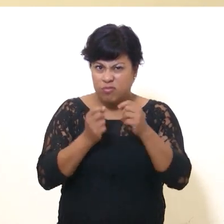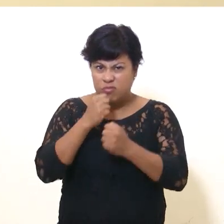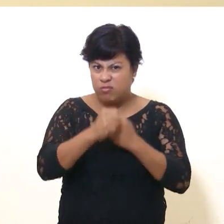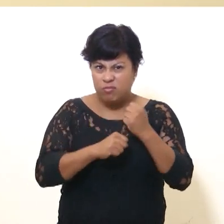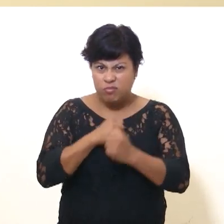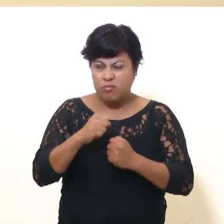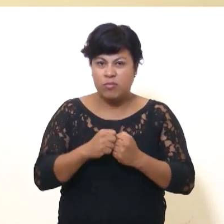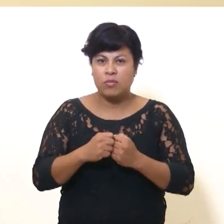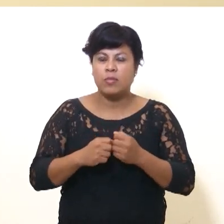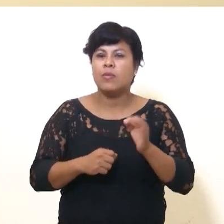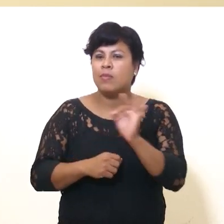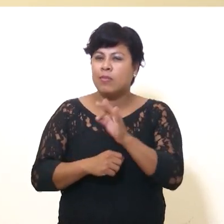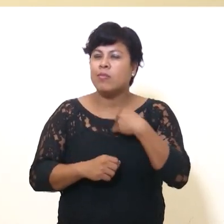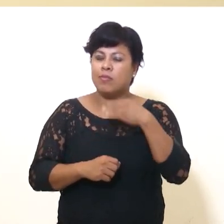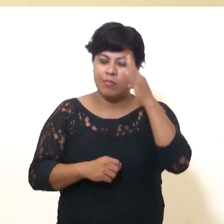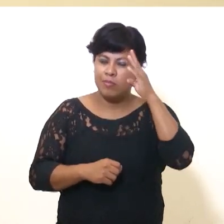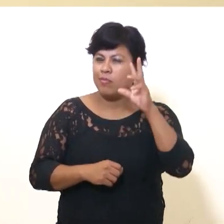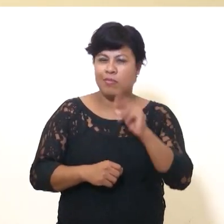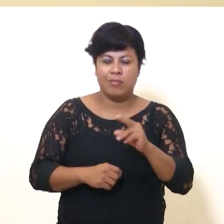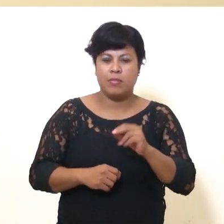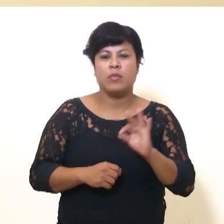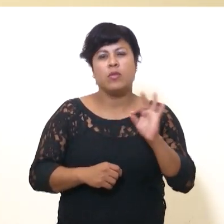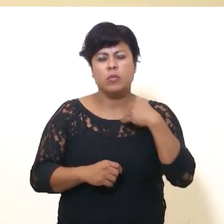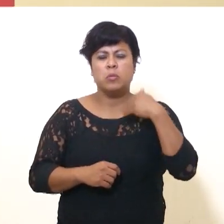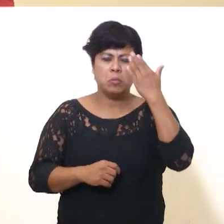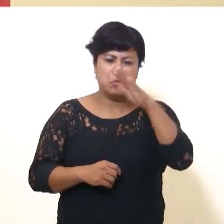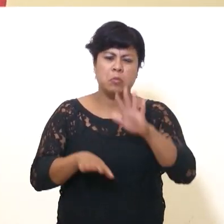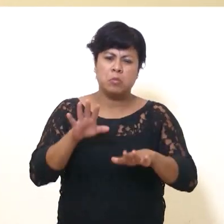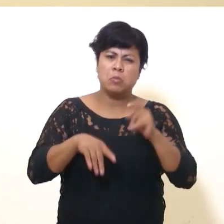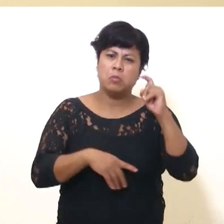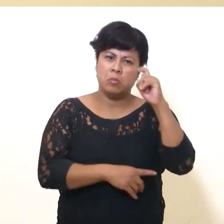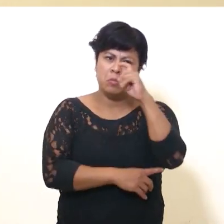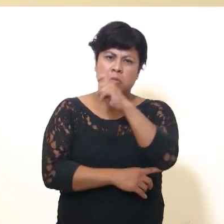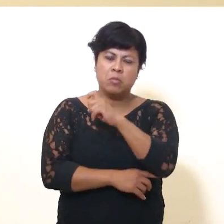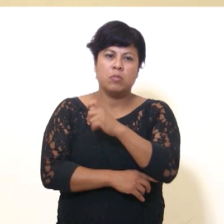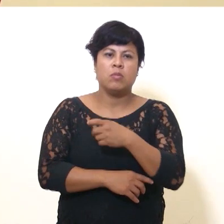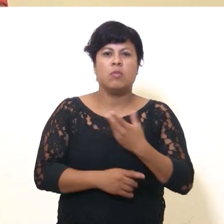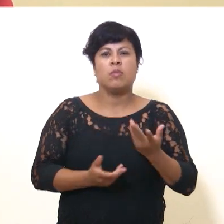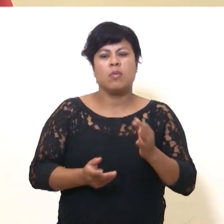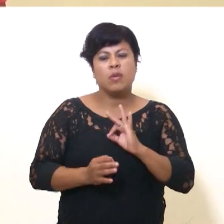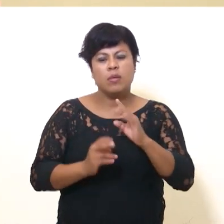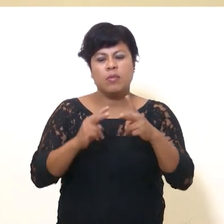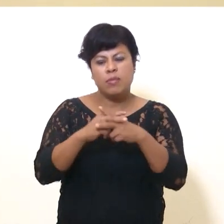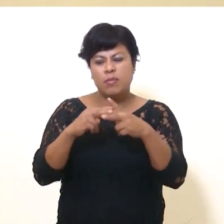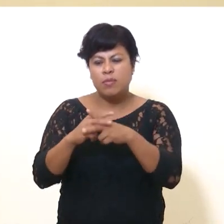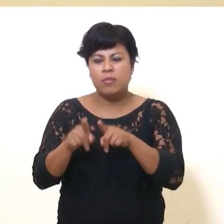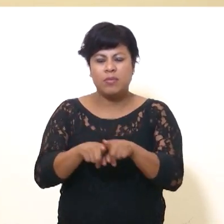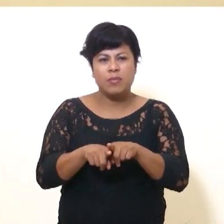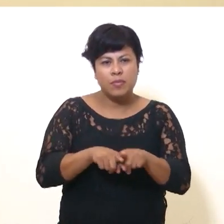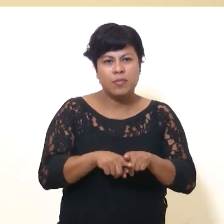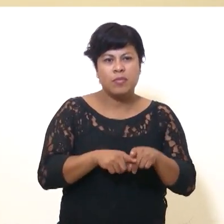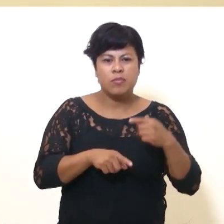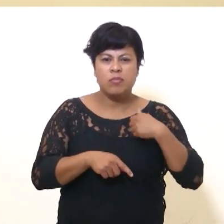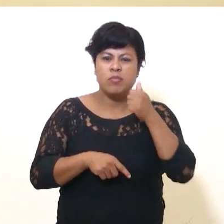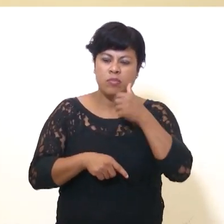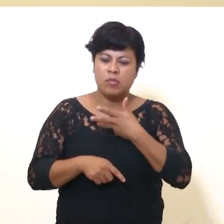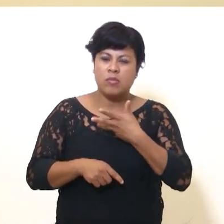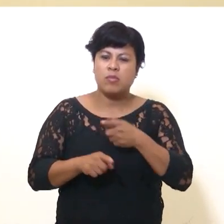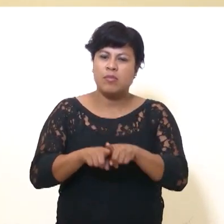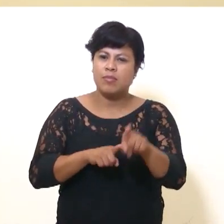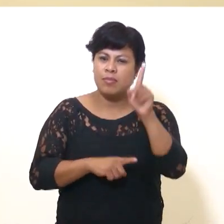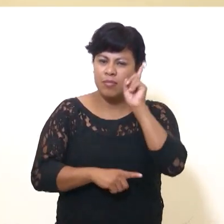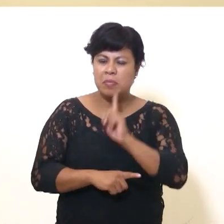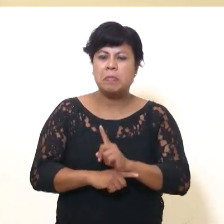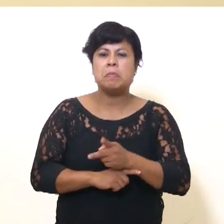hermanos? ¿Qué tal? ¿Hubo pleito? Yo espero que no. Yo sé que a veces es difícil dejar de pelear con los